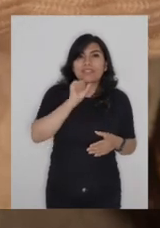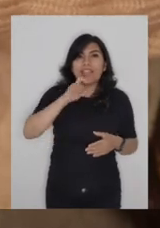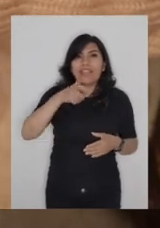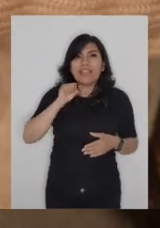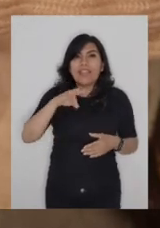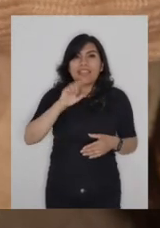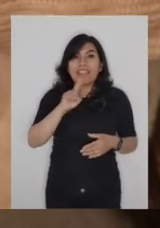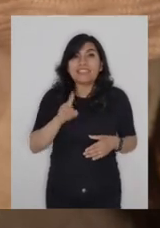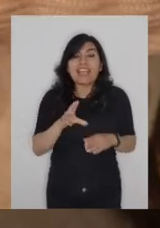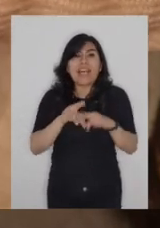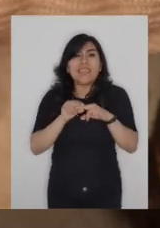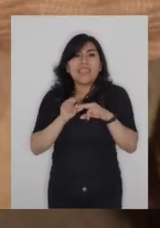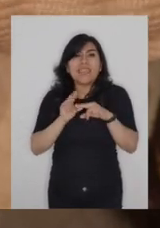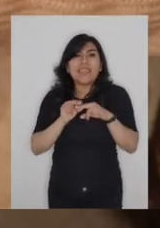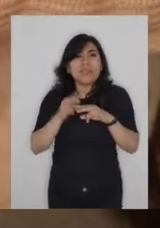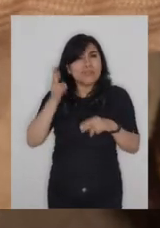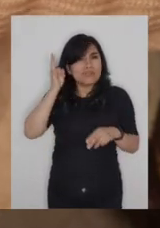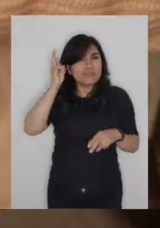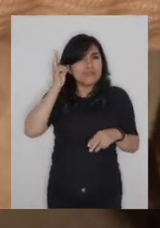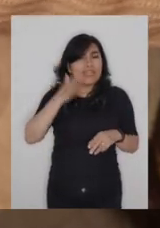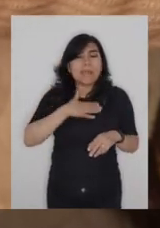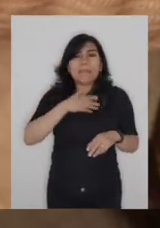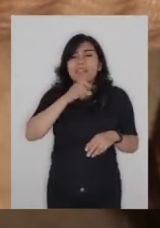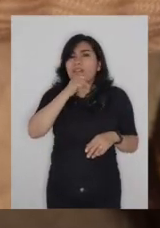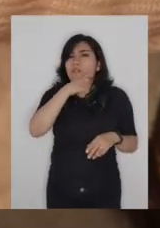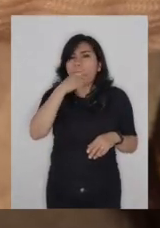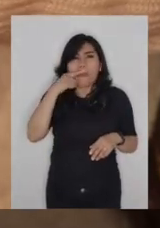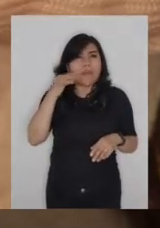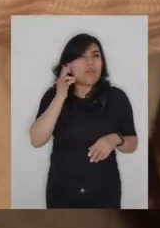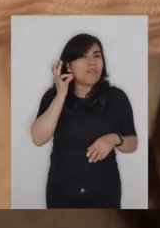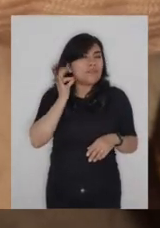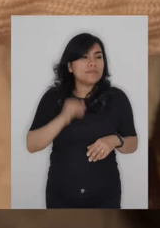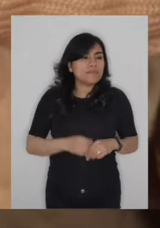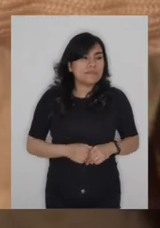antiguos, de mis abuelos, bisabuelos.